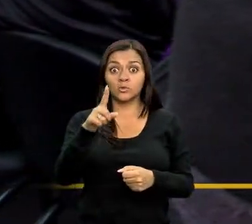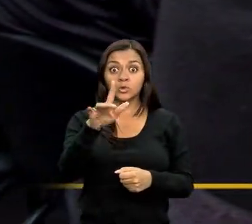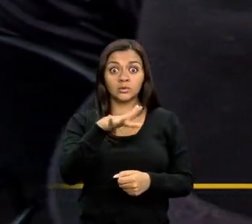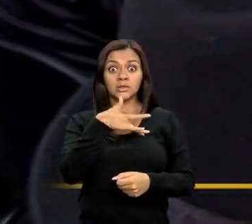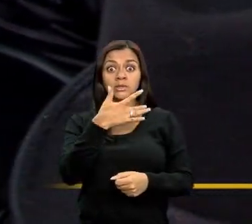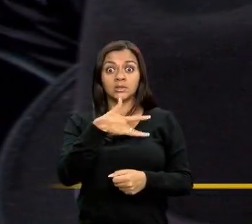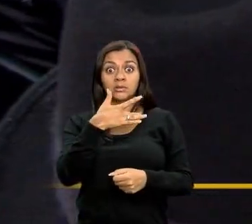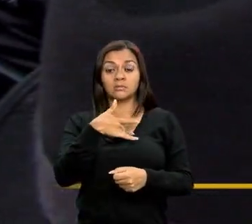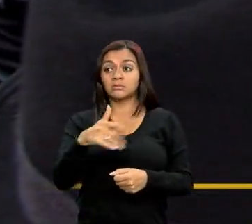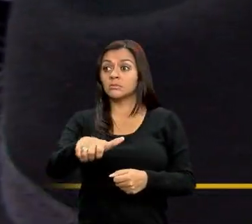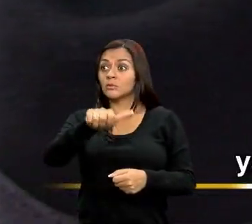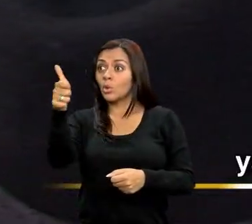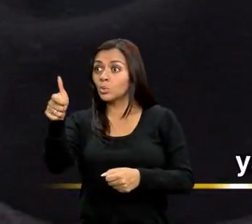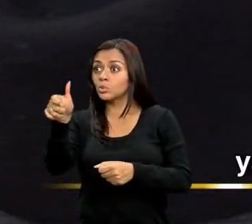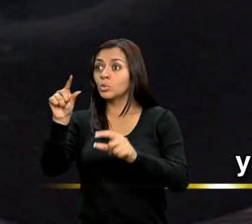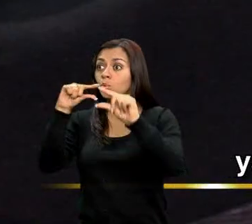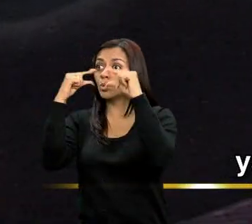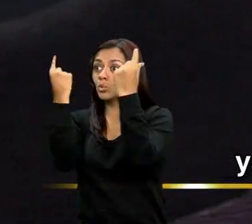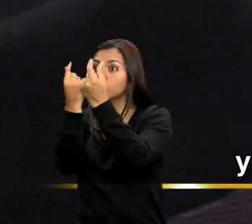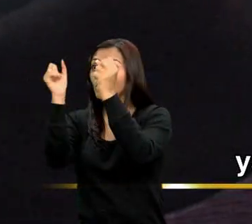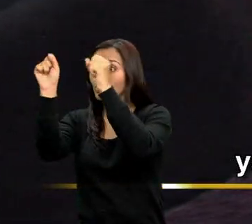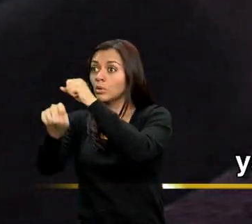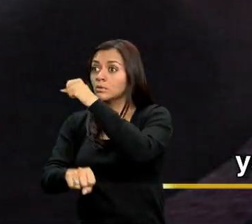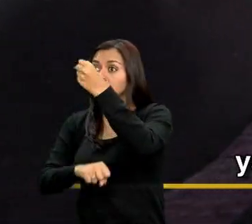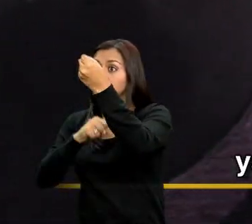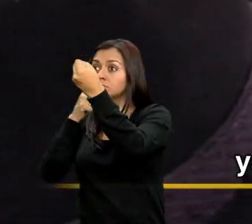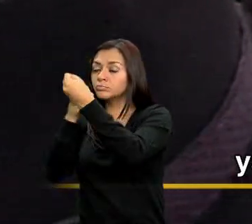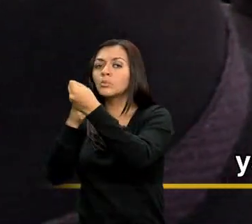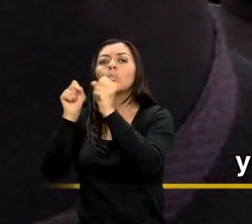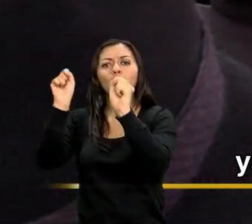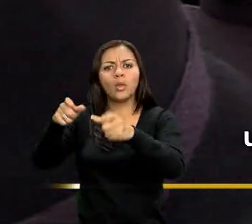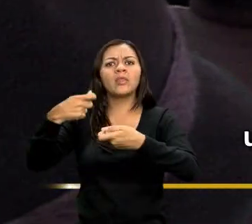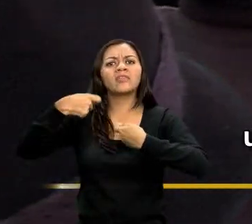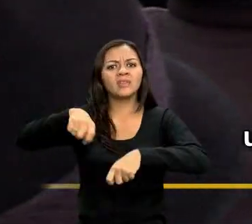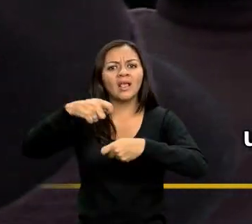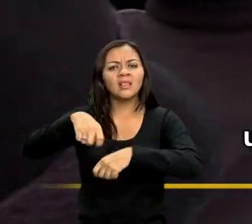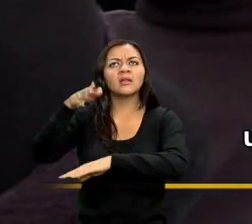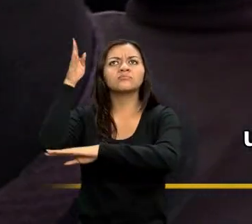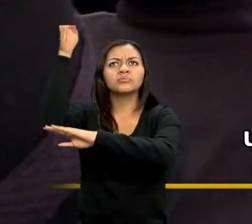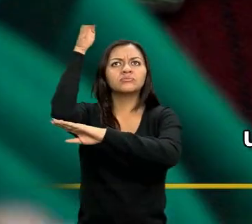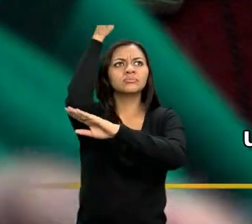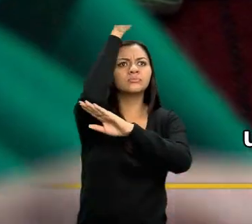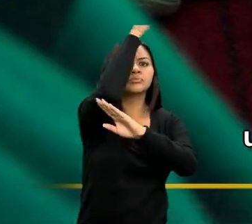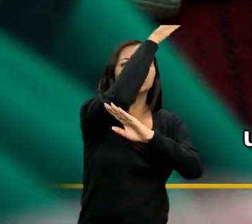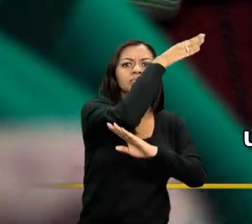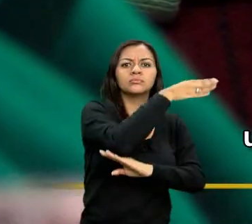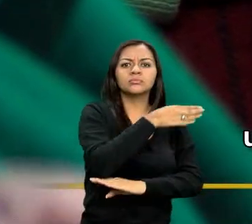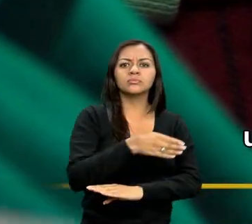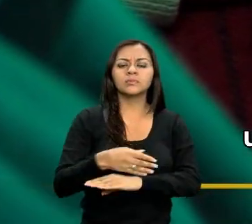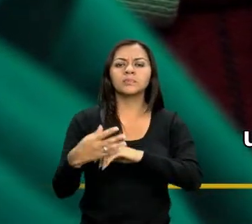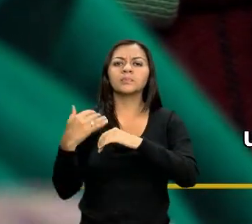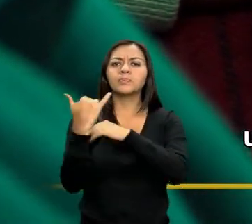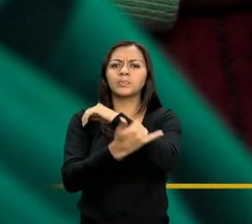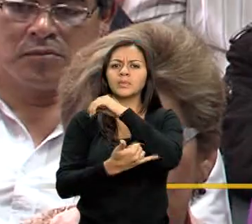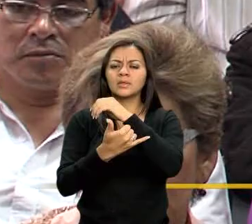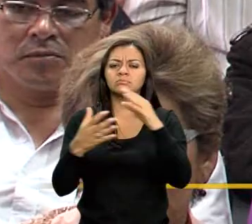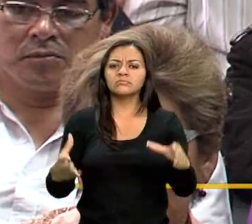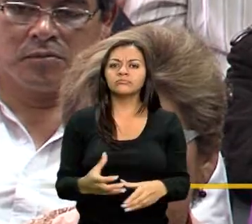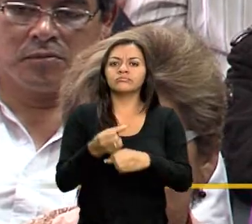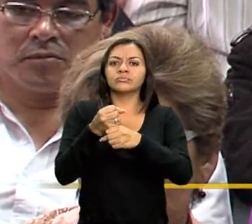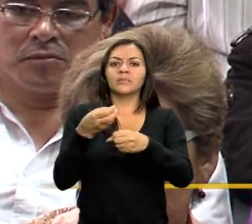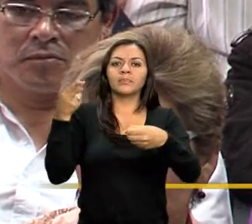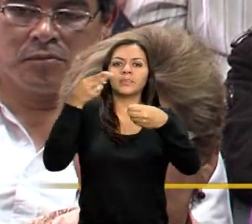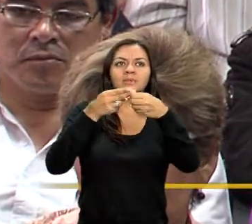sientes identificado con otro grupo u organización, puedes participar de los talleres que se realizan en todo el país para asegurar la